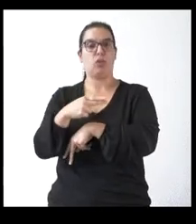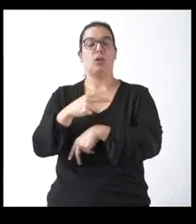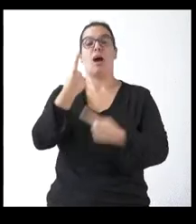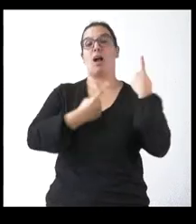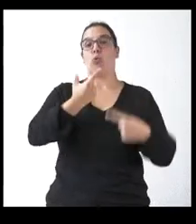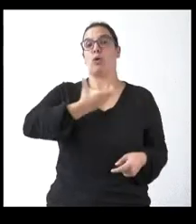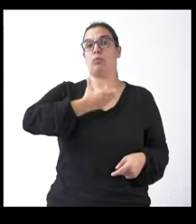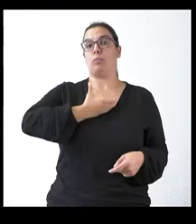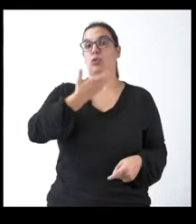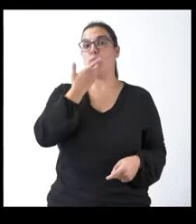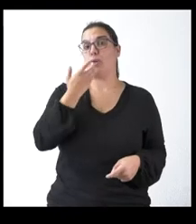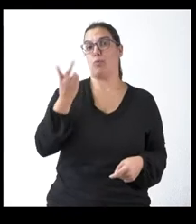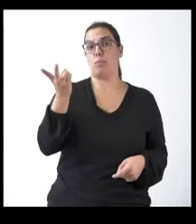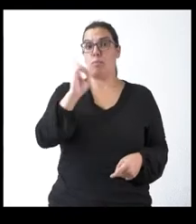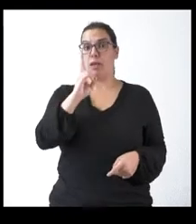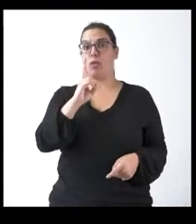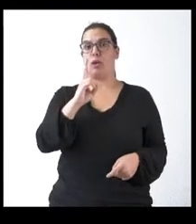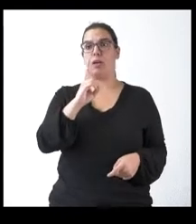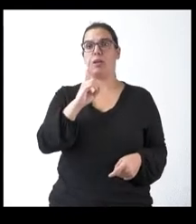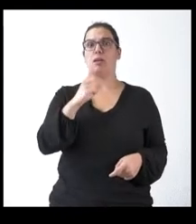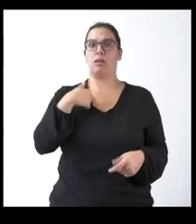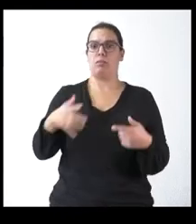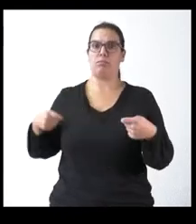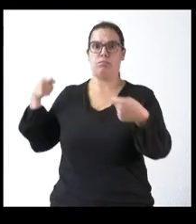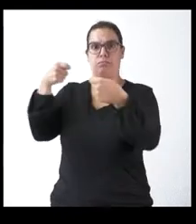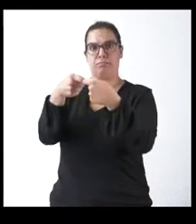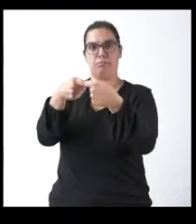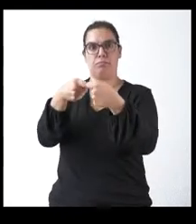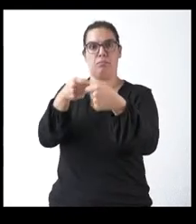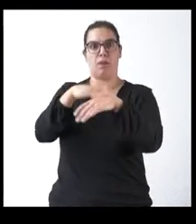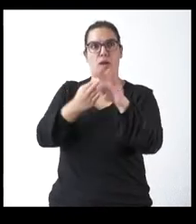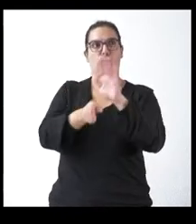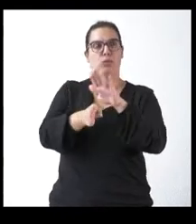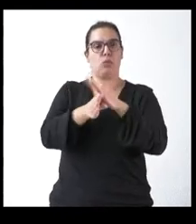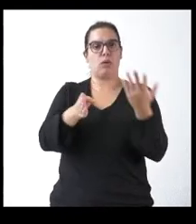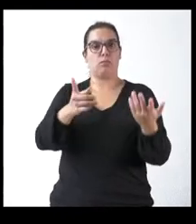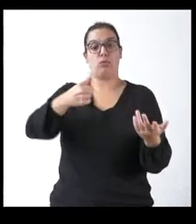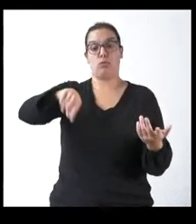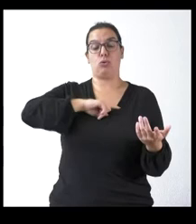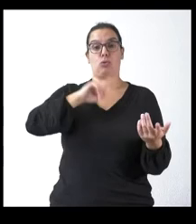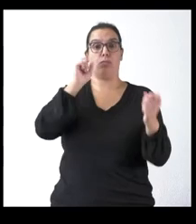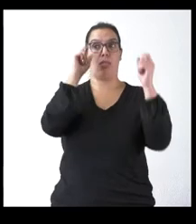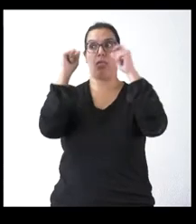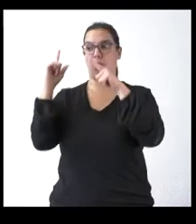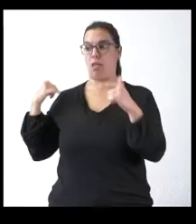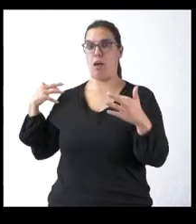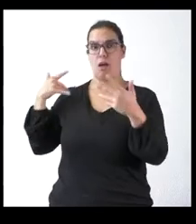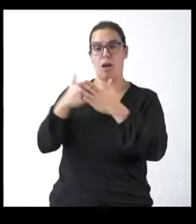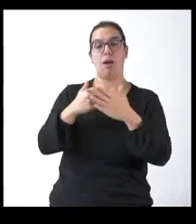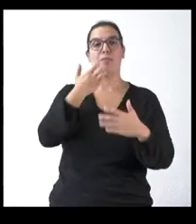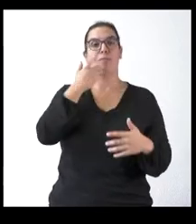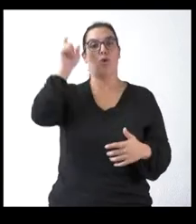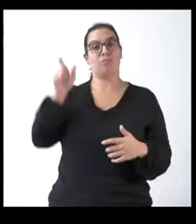Valladolid han puesto dinero no para que esta cátedra continúe hemos visto en los últimos años como Juan Vicente Herrera